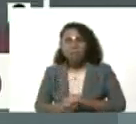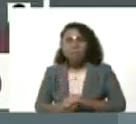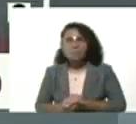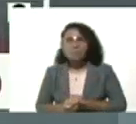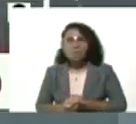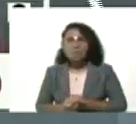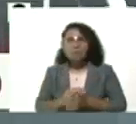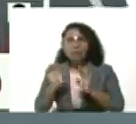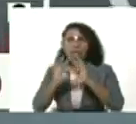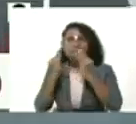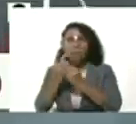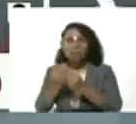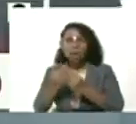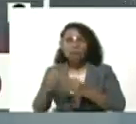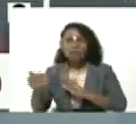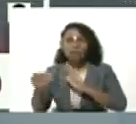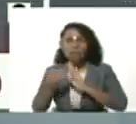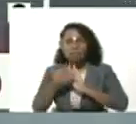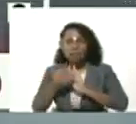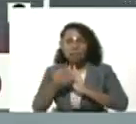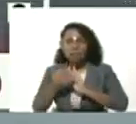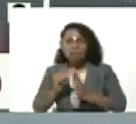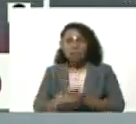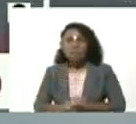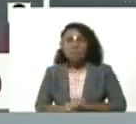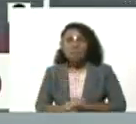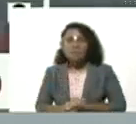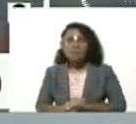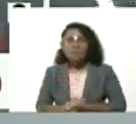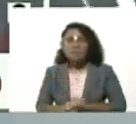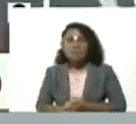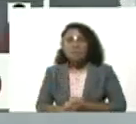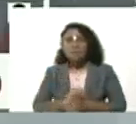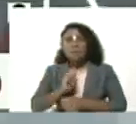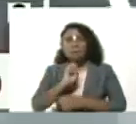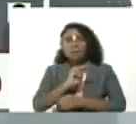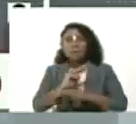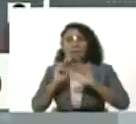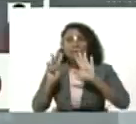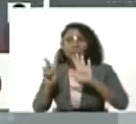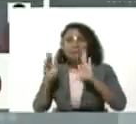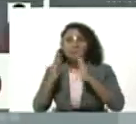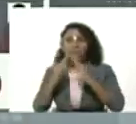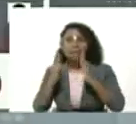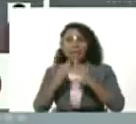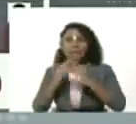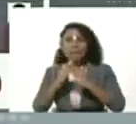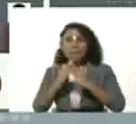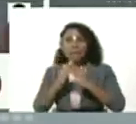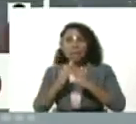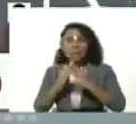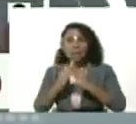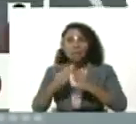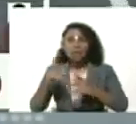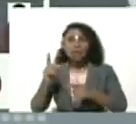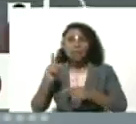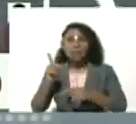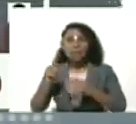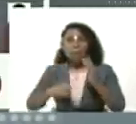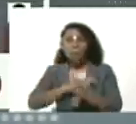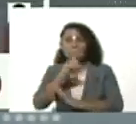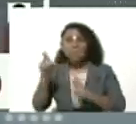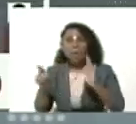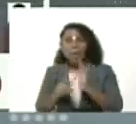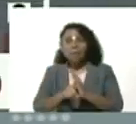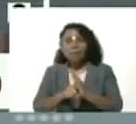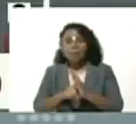a las familias afectadas con enseres, y 27 viviendas que sí tenemos que rehacerlas completamente.